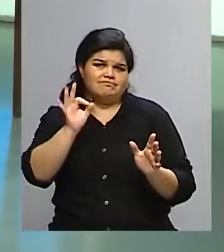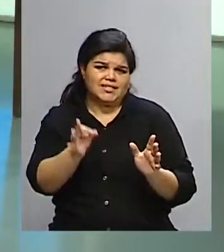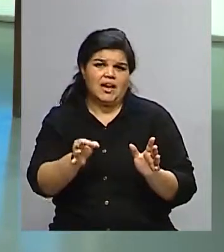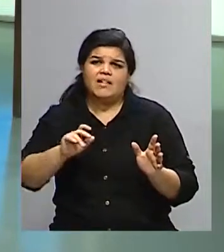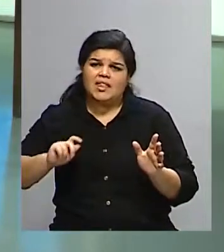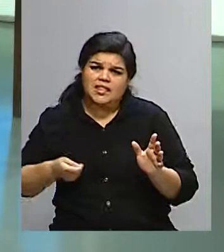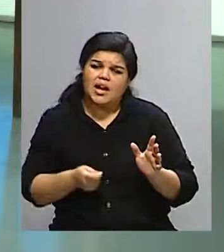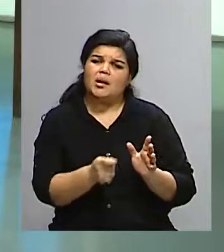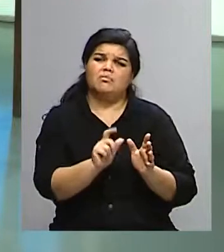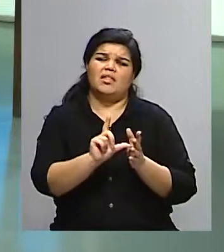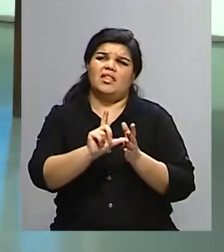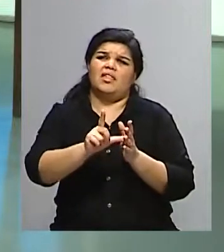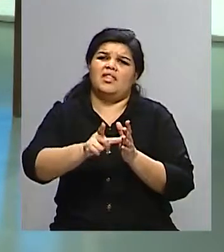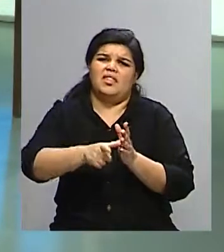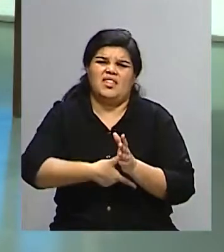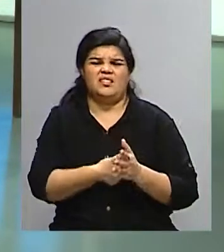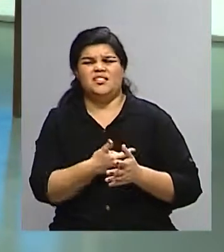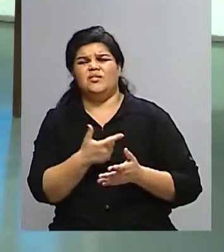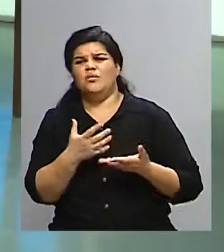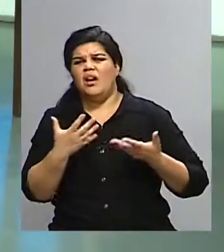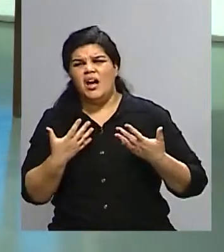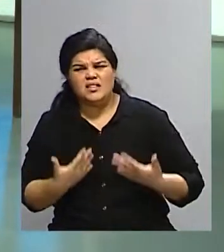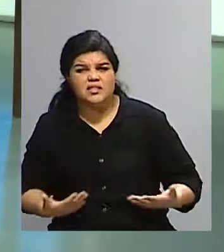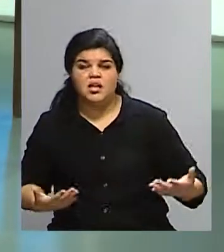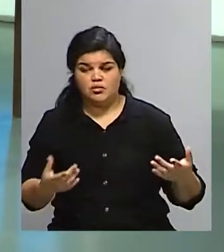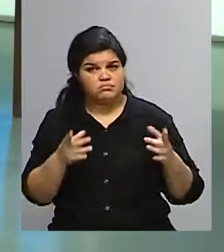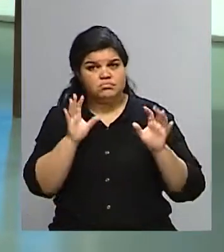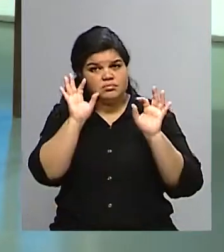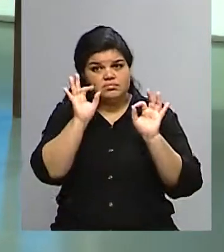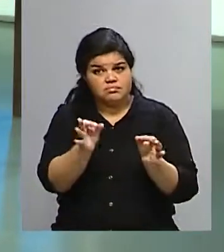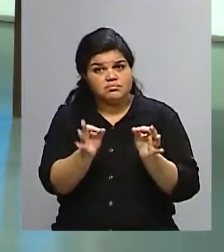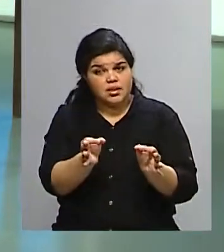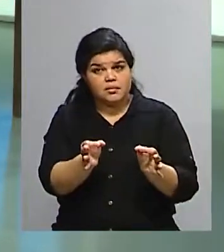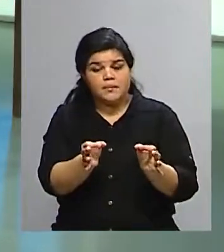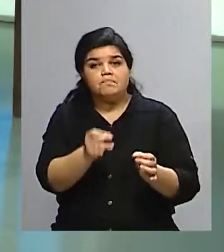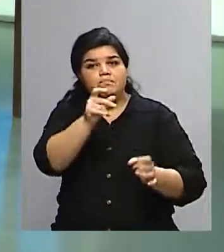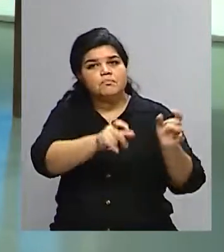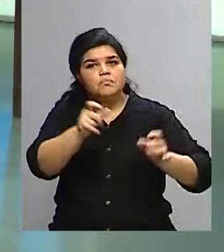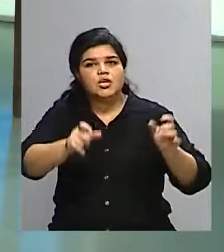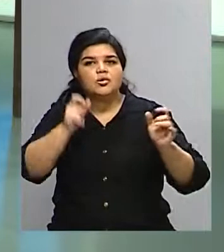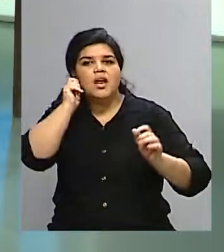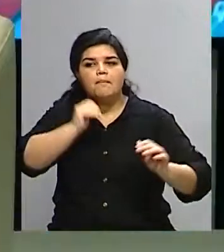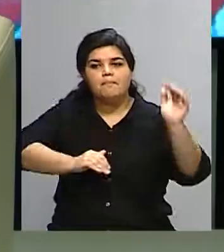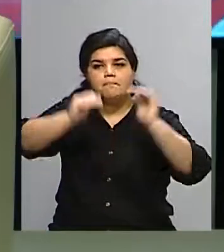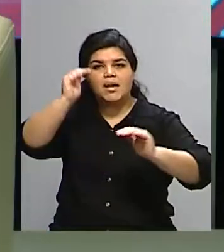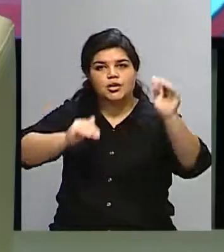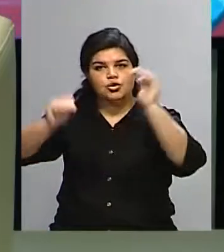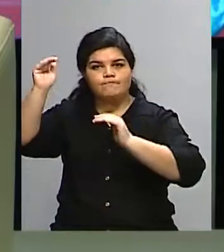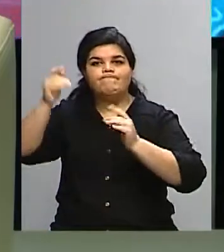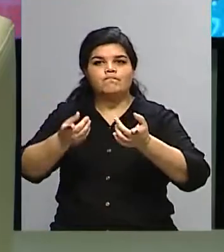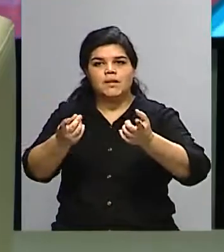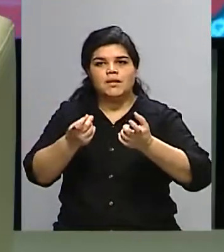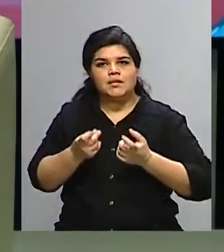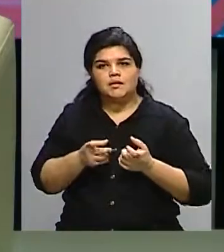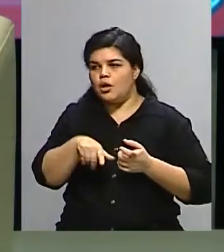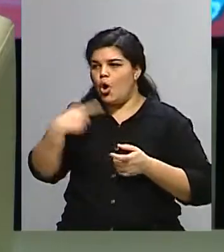se entera de este tipo de situaciones, que muchas veces también las personas mayores necesitan de la colaboración de otras